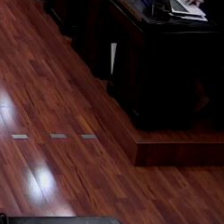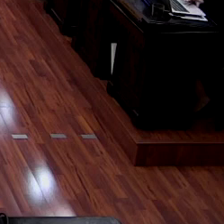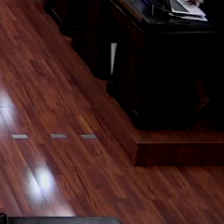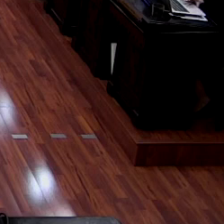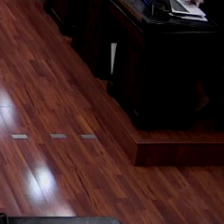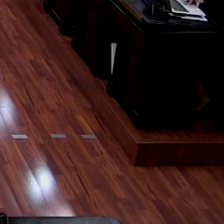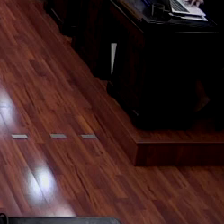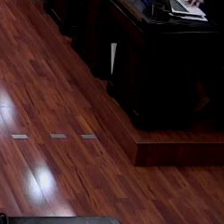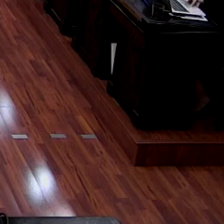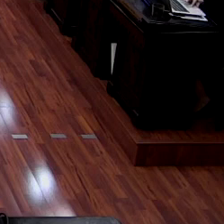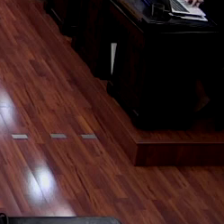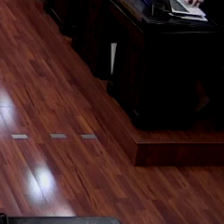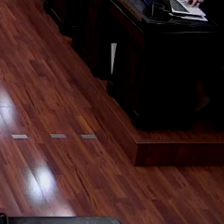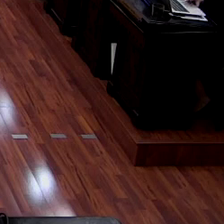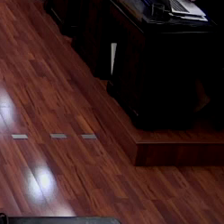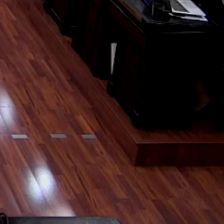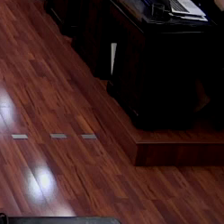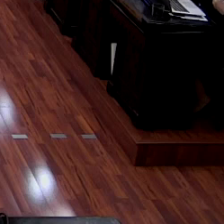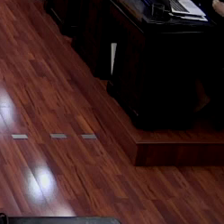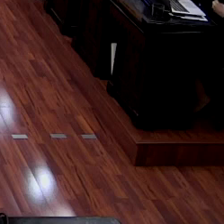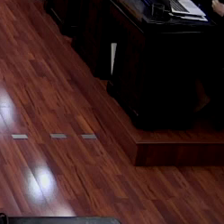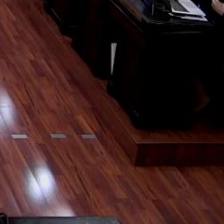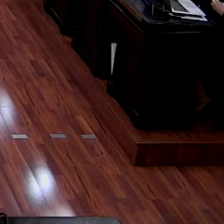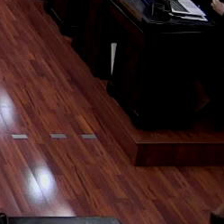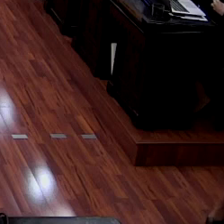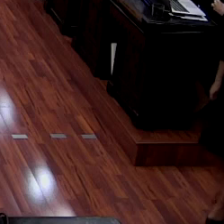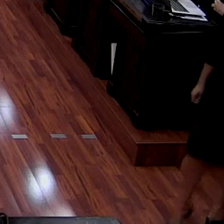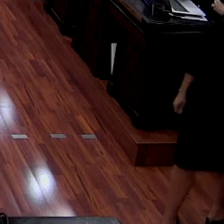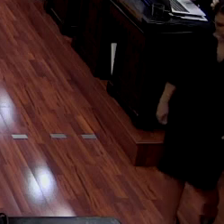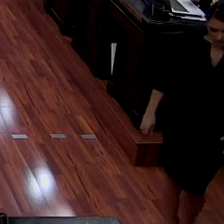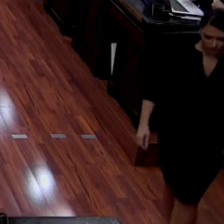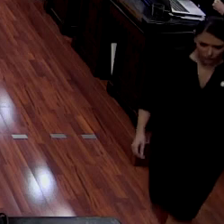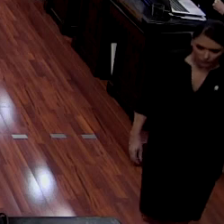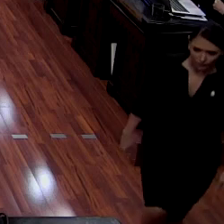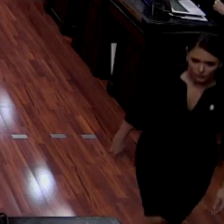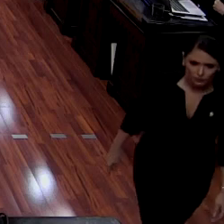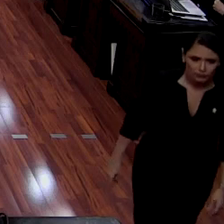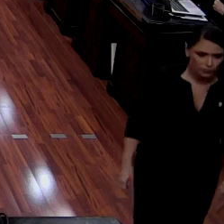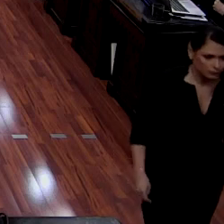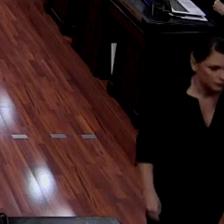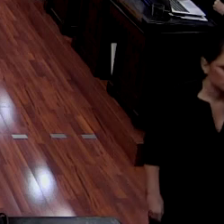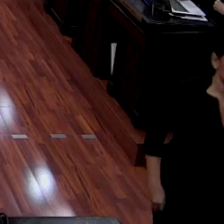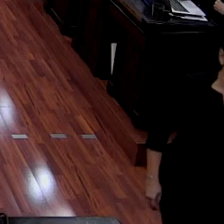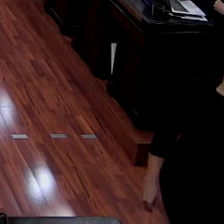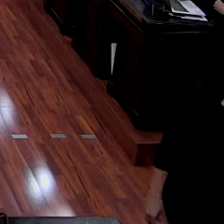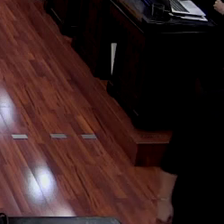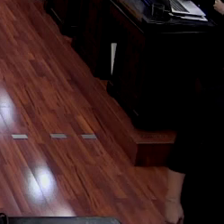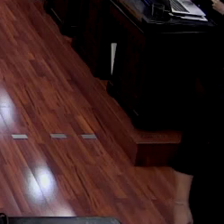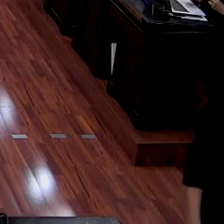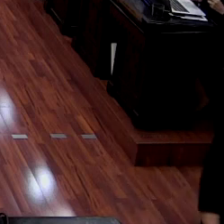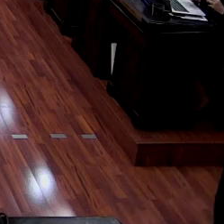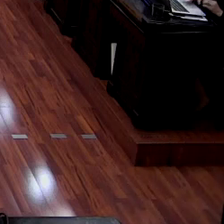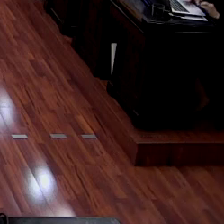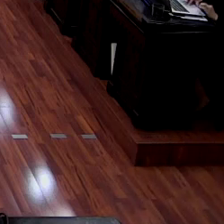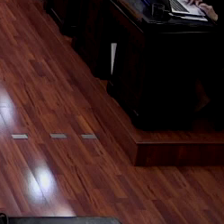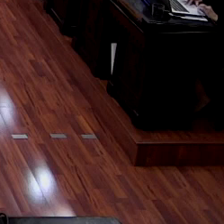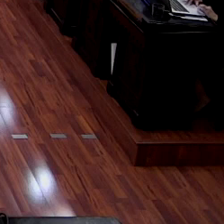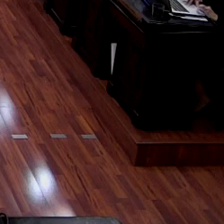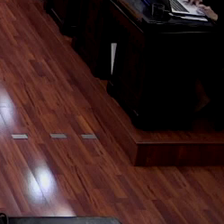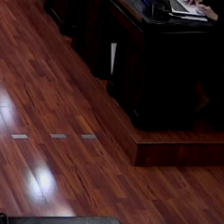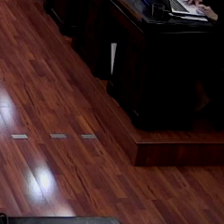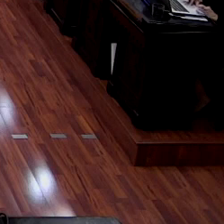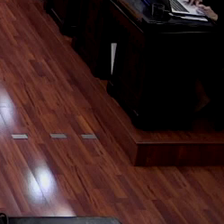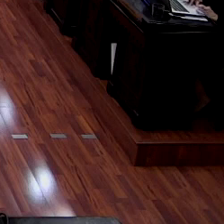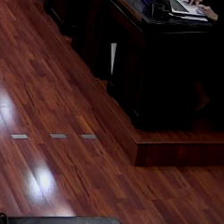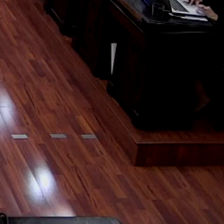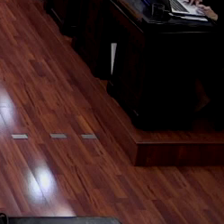pueden introducirse mediante el régimen de servicio civil, por ejemplo, ¿verdad? Los puestos de confianza, de asesores. Básicamente estamos